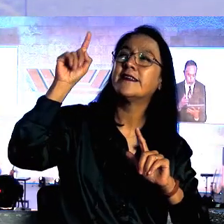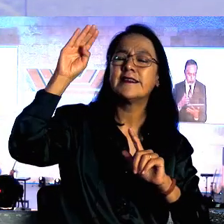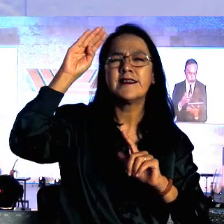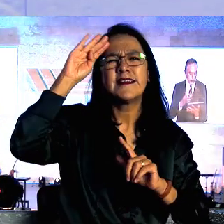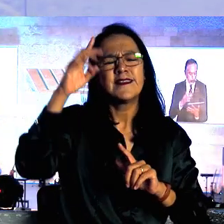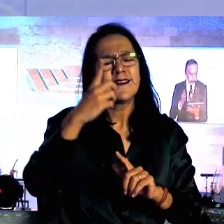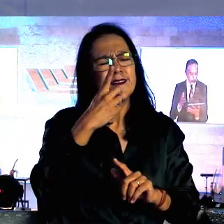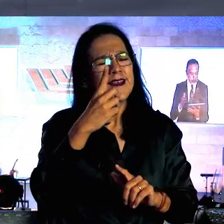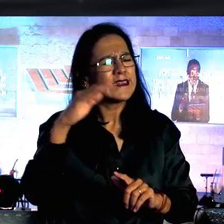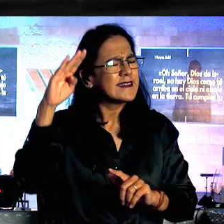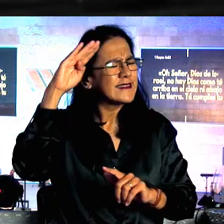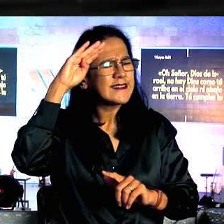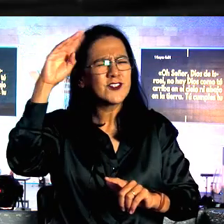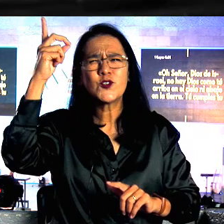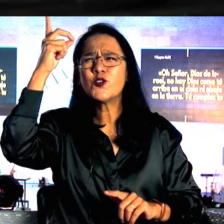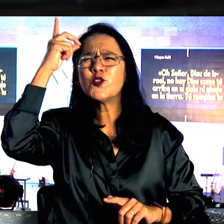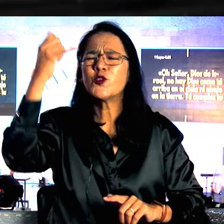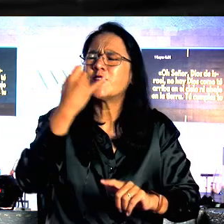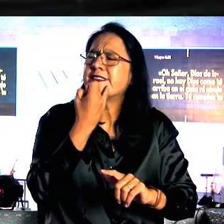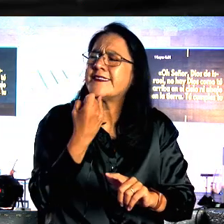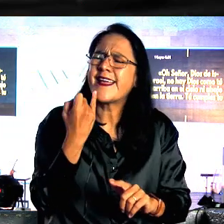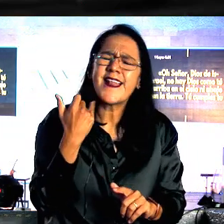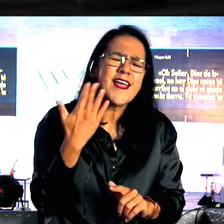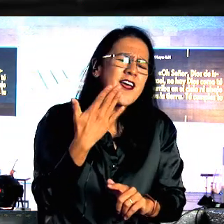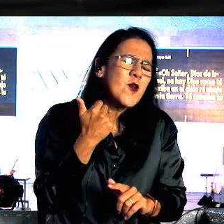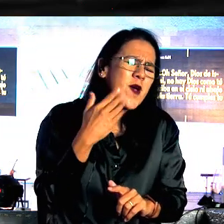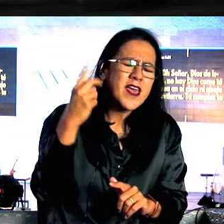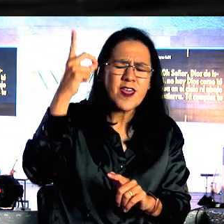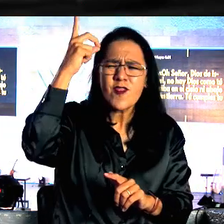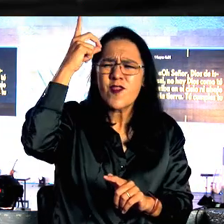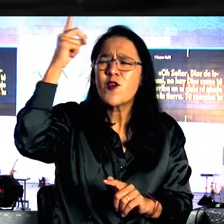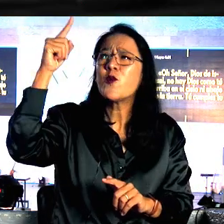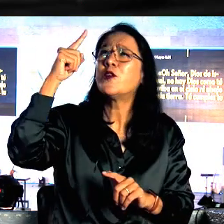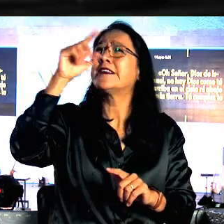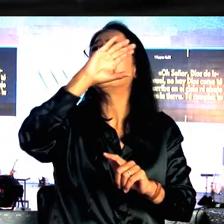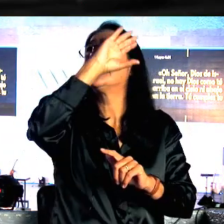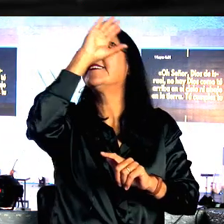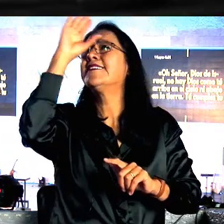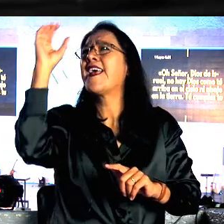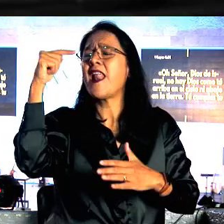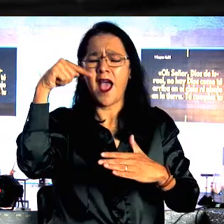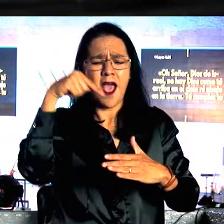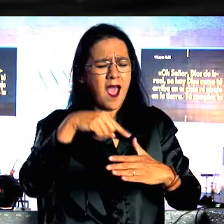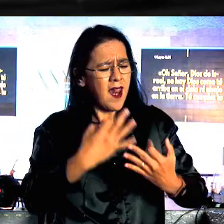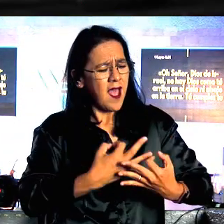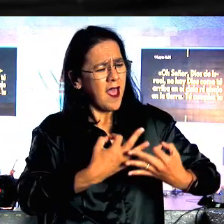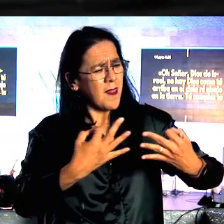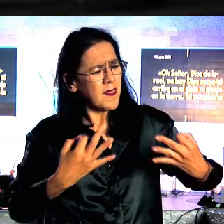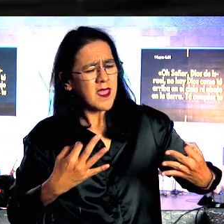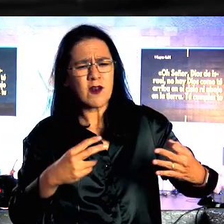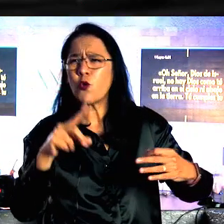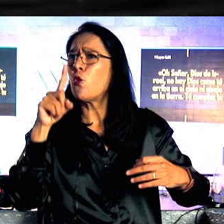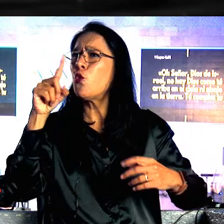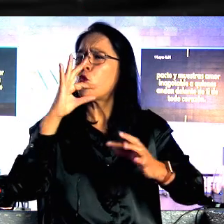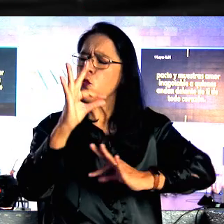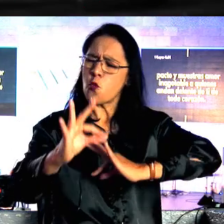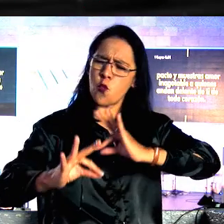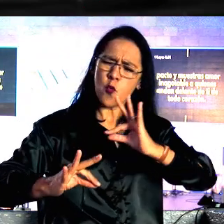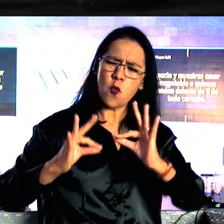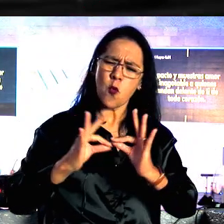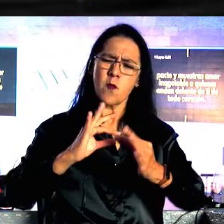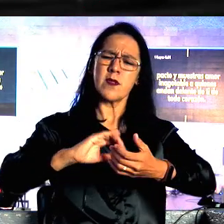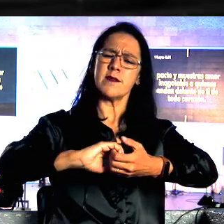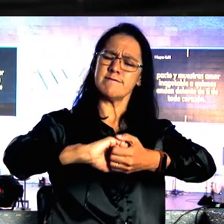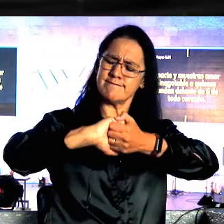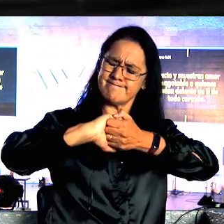Señor, Dios de Israel, no hay Dios como Tú arriba en el cielo ni abajo en la tierra. Tú cumples tu pacto y